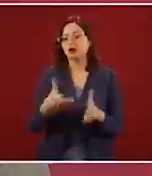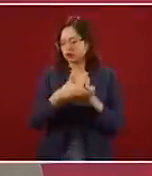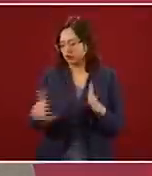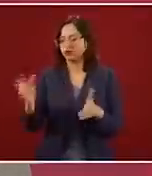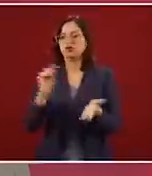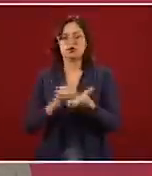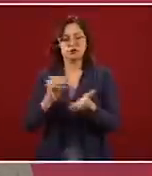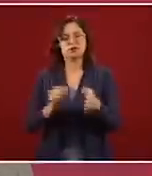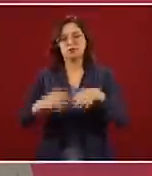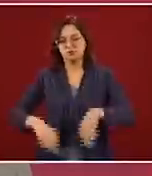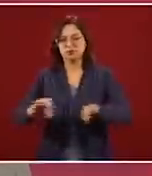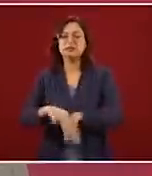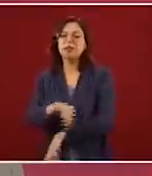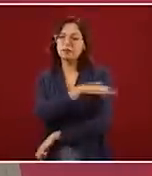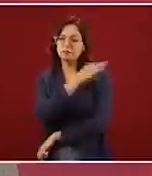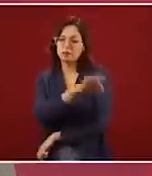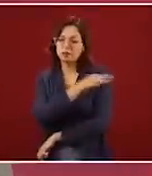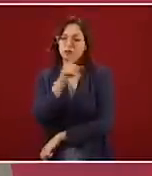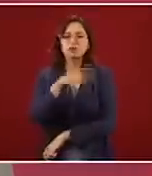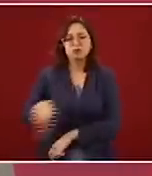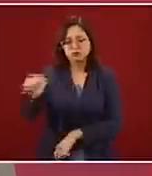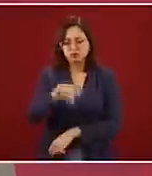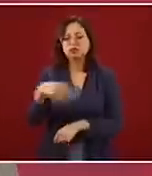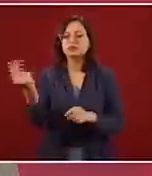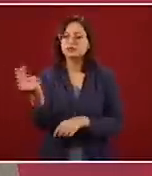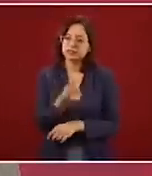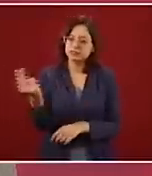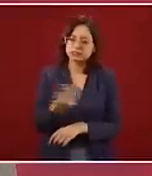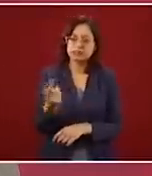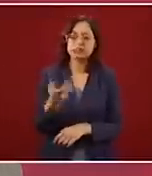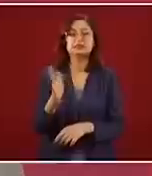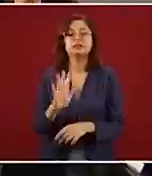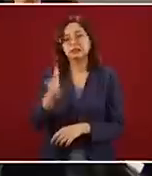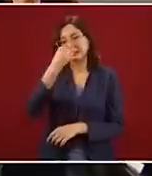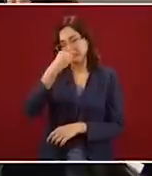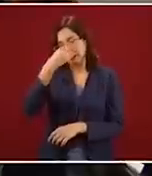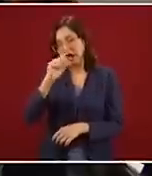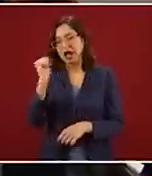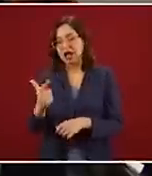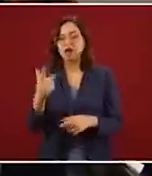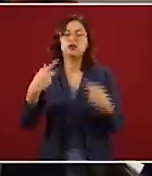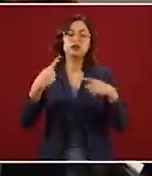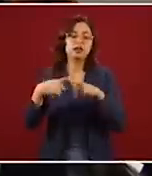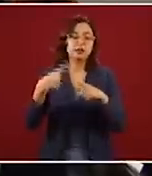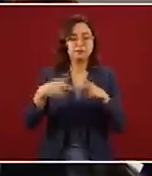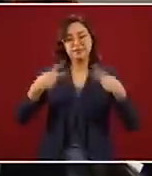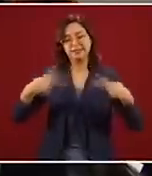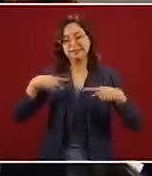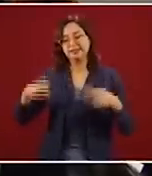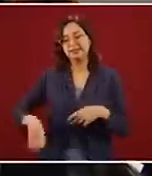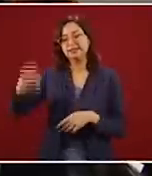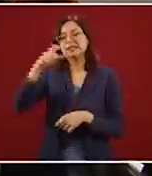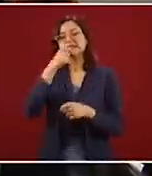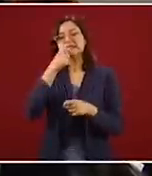influenza, es importante que se vacunen las personas que tienen riesgo de complicarse, adultos mayores, niños menores de 5